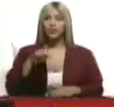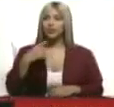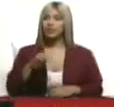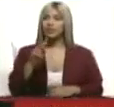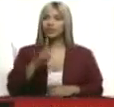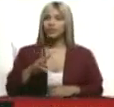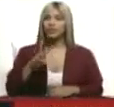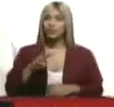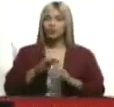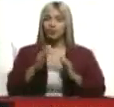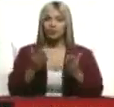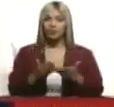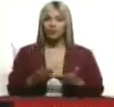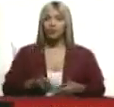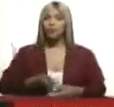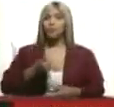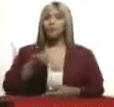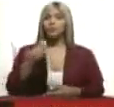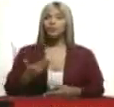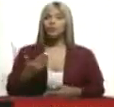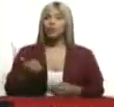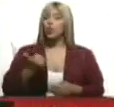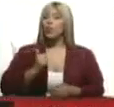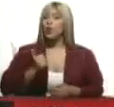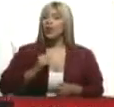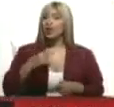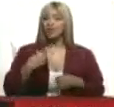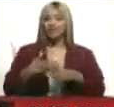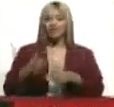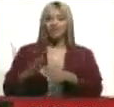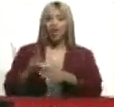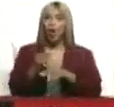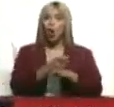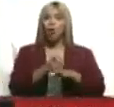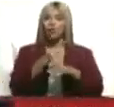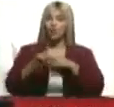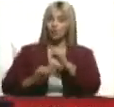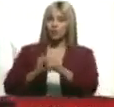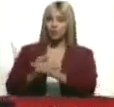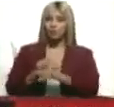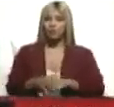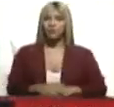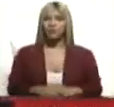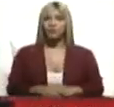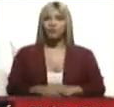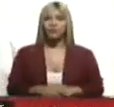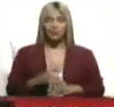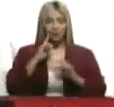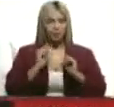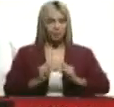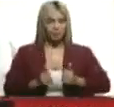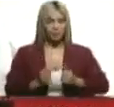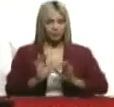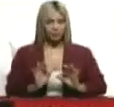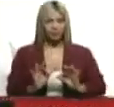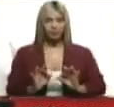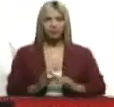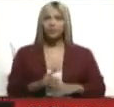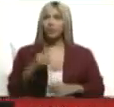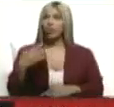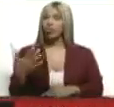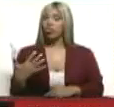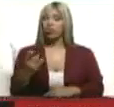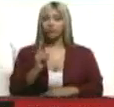el mundo, y es una de las empresas más importantes que cualquier gobierno del mundo tenga en el extranjero. O sea, vamos a empezar por ahí, o sea, eso no es poca